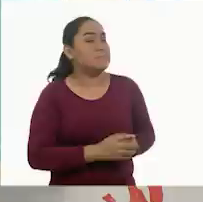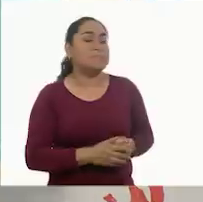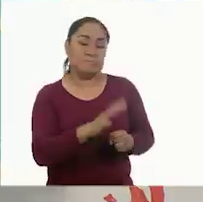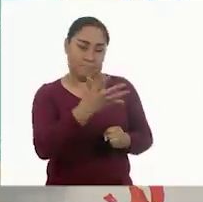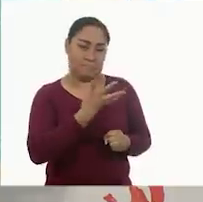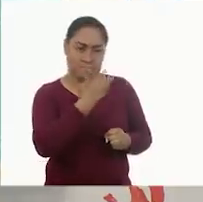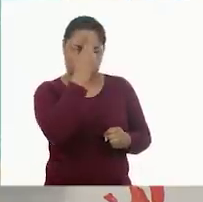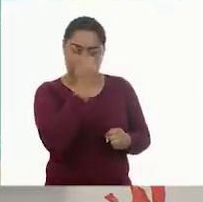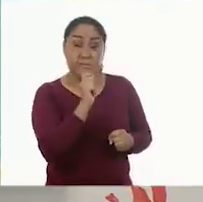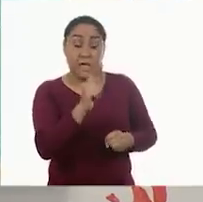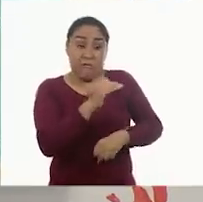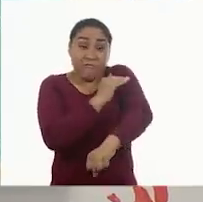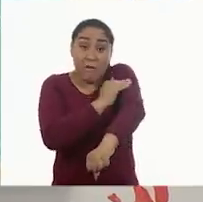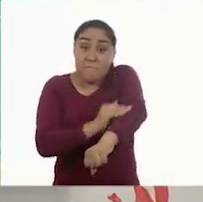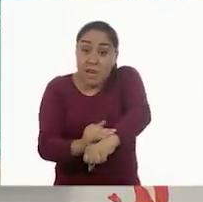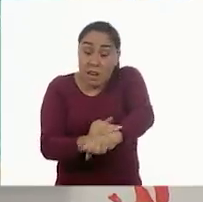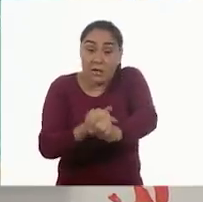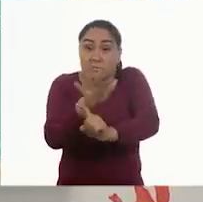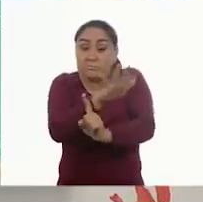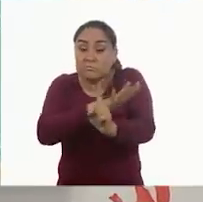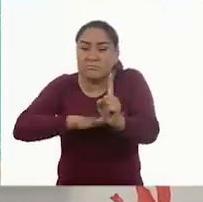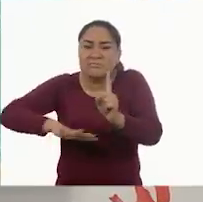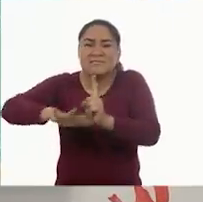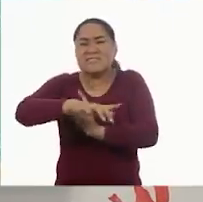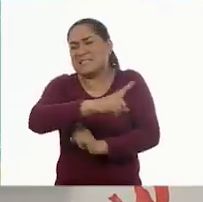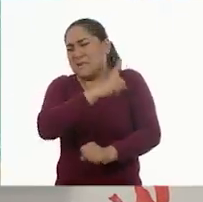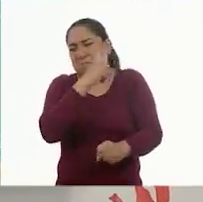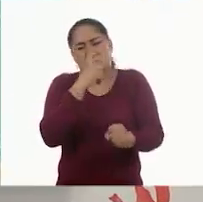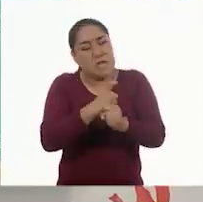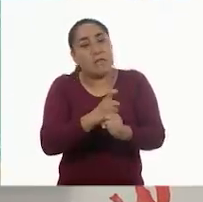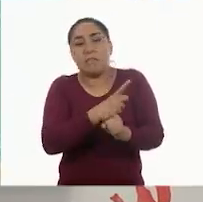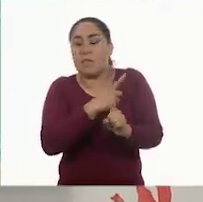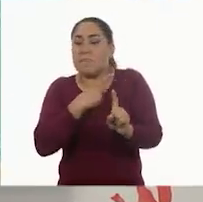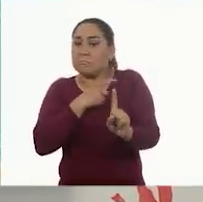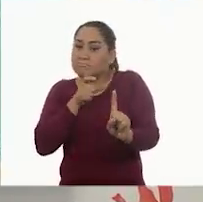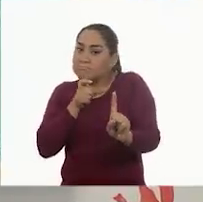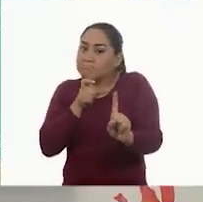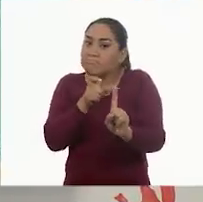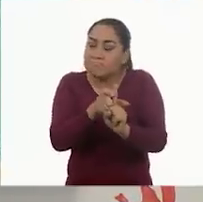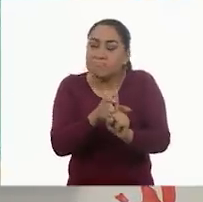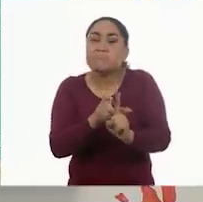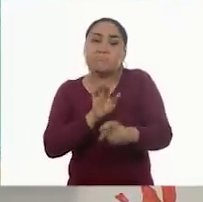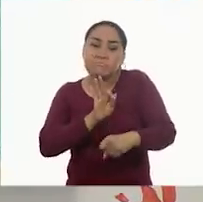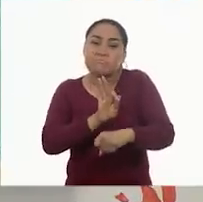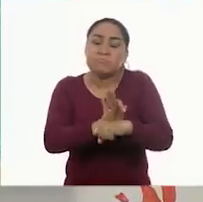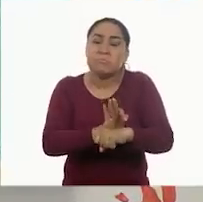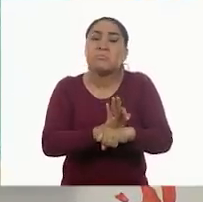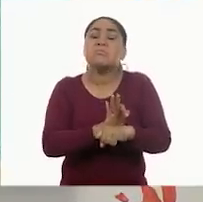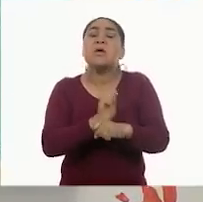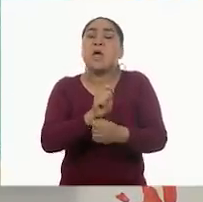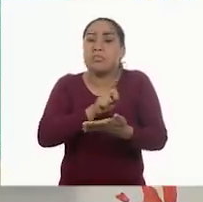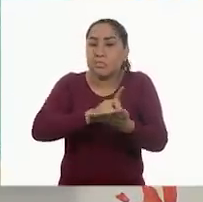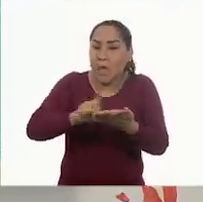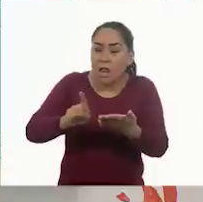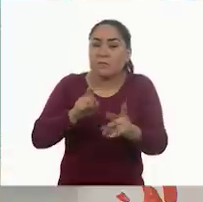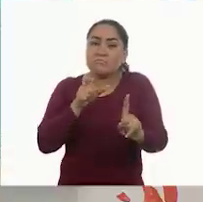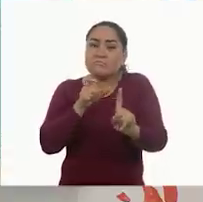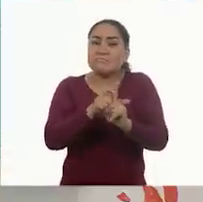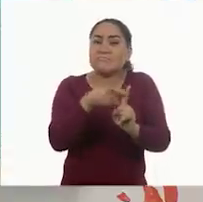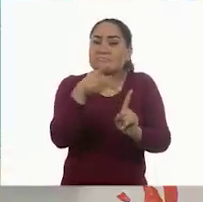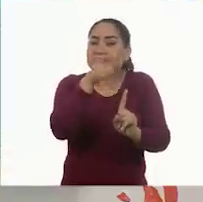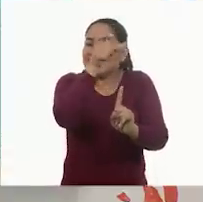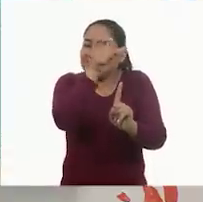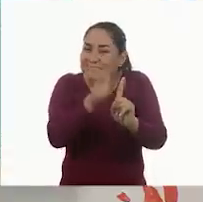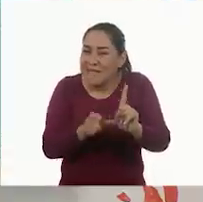Efectivamente, nuestra familia son las primeras personas que nos protegen, que protegen nuestros derechos, que protegen nuestra identidad y